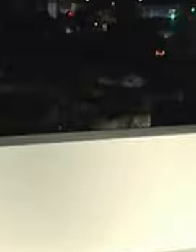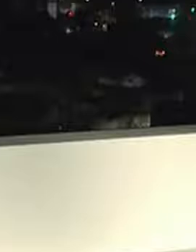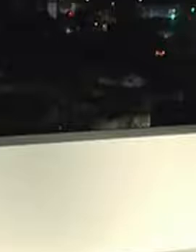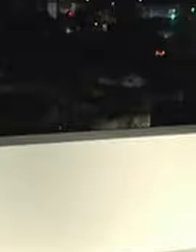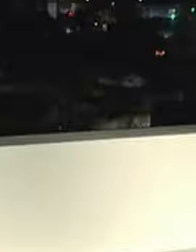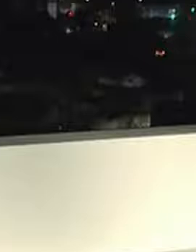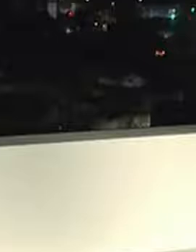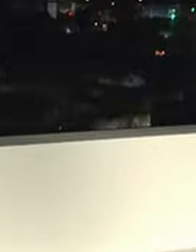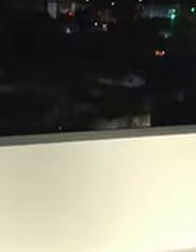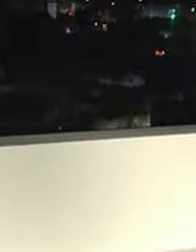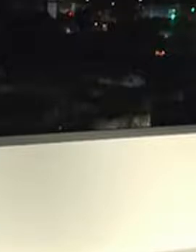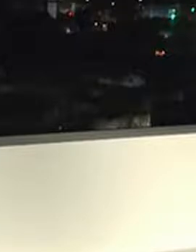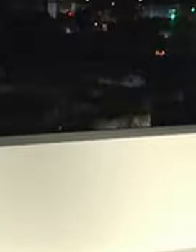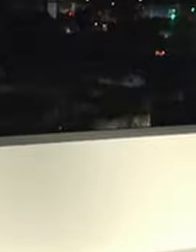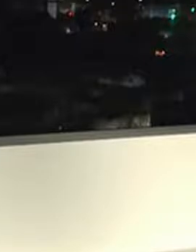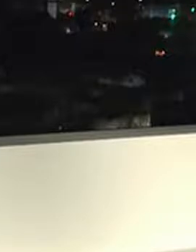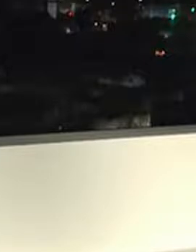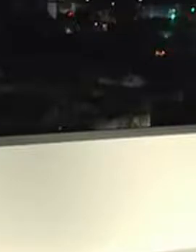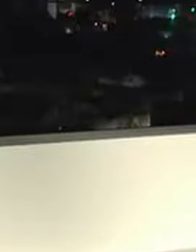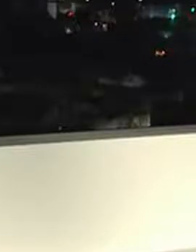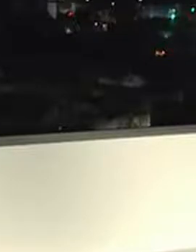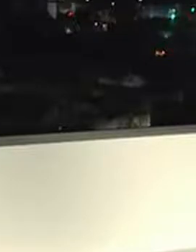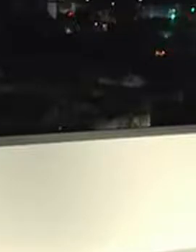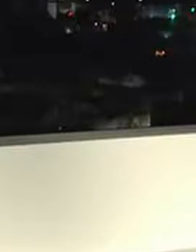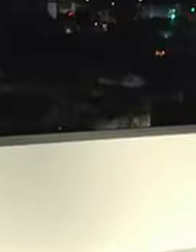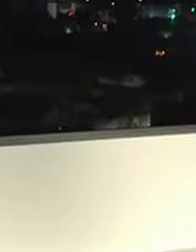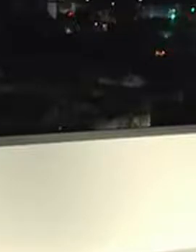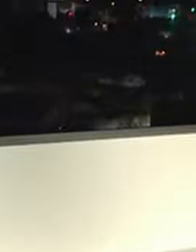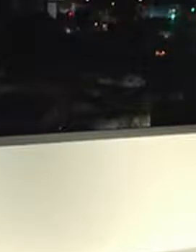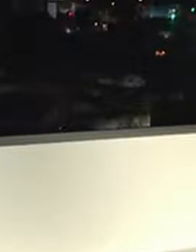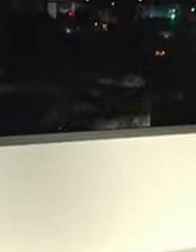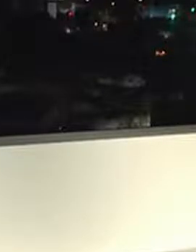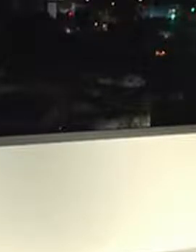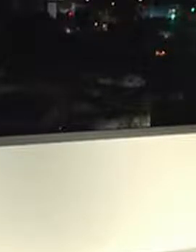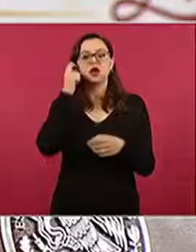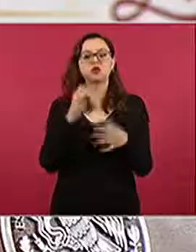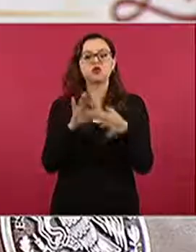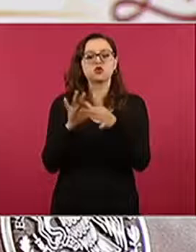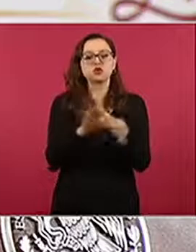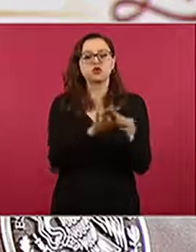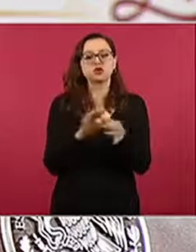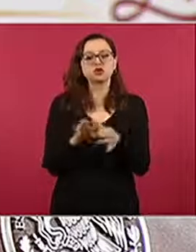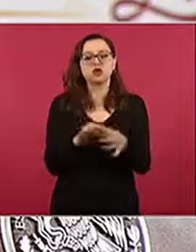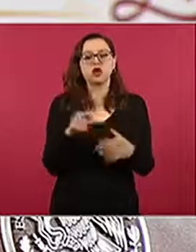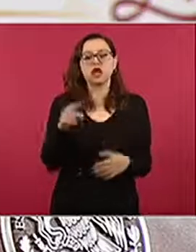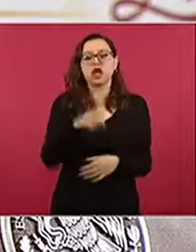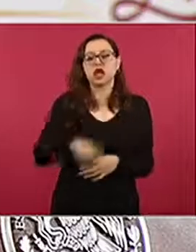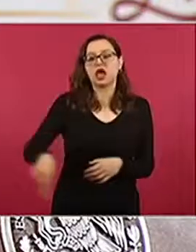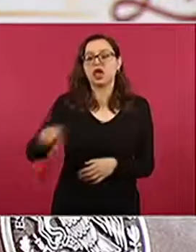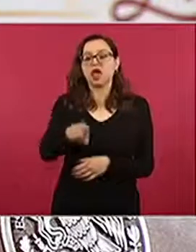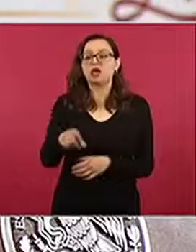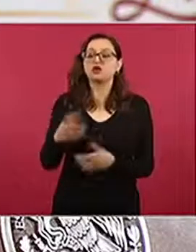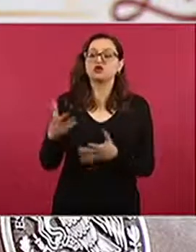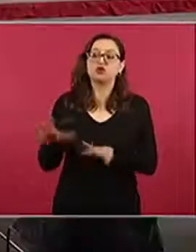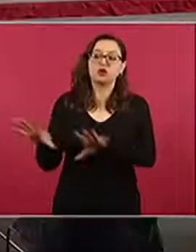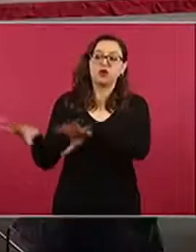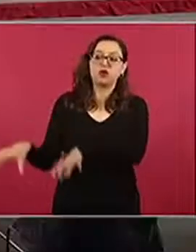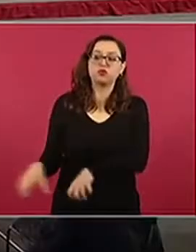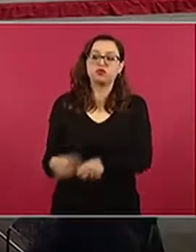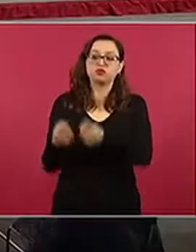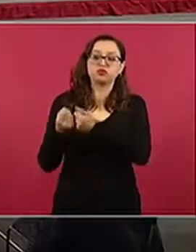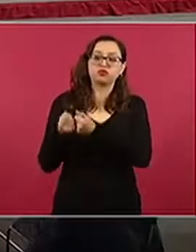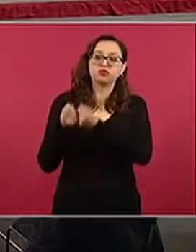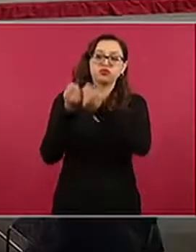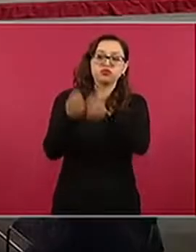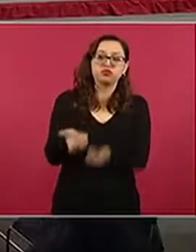En otras noticias, rechaza el subsecretario de Derechos Humanos de la Secretaría de Gobernación, Alejandro Encinas, que